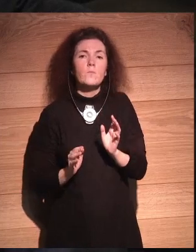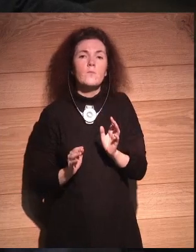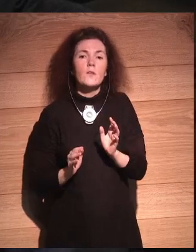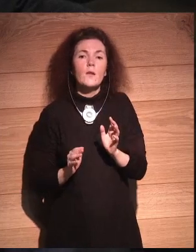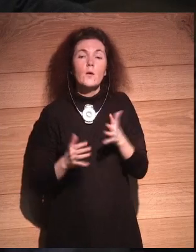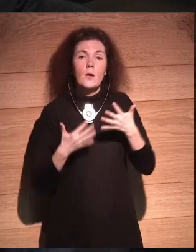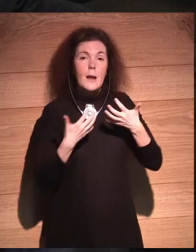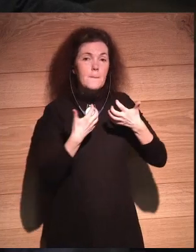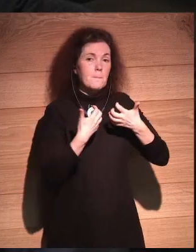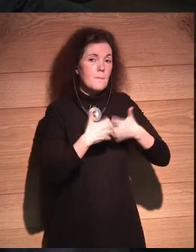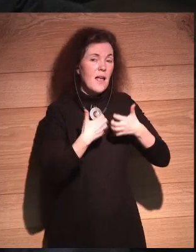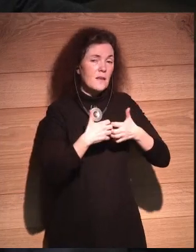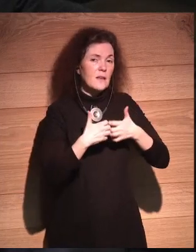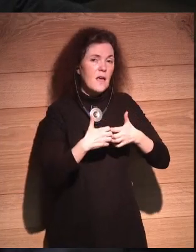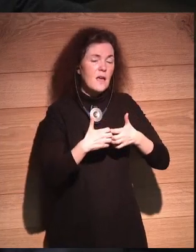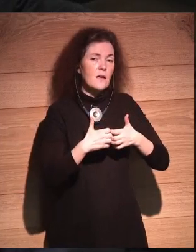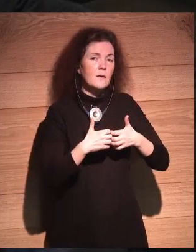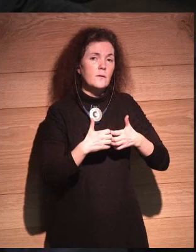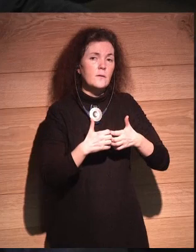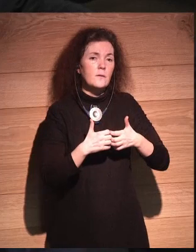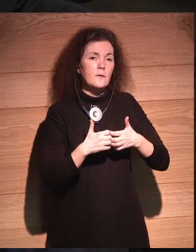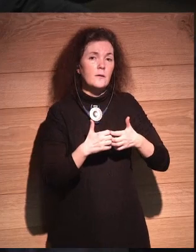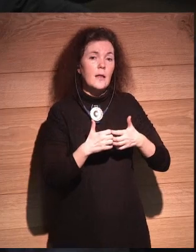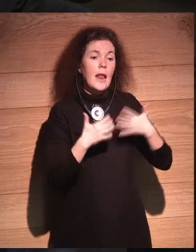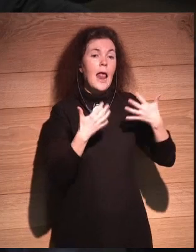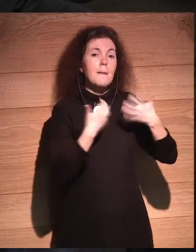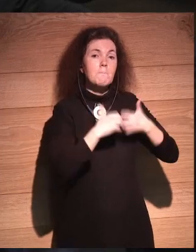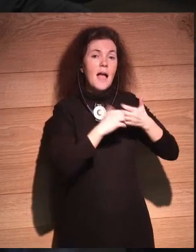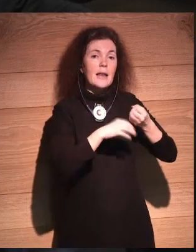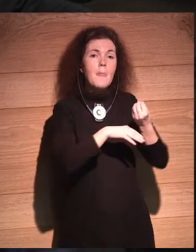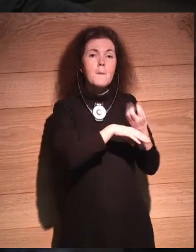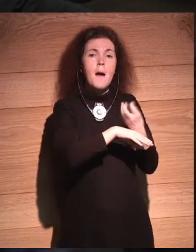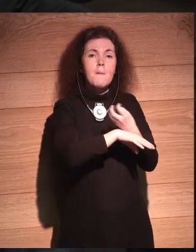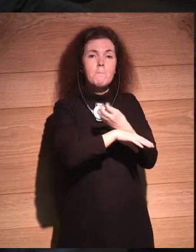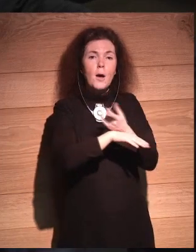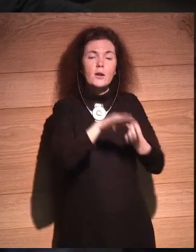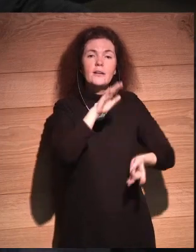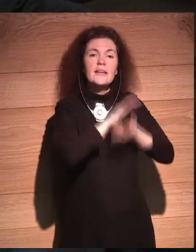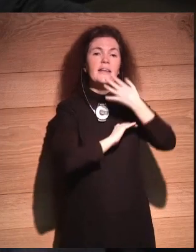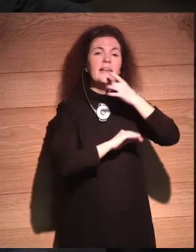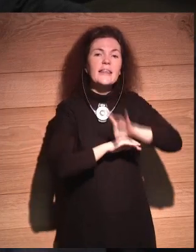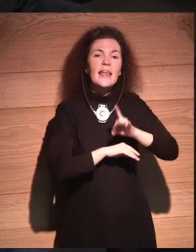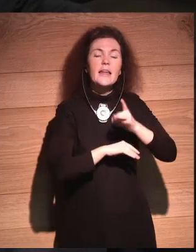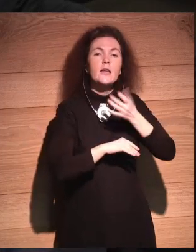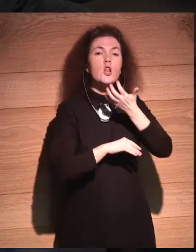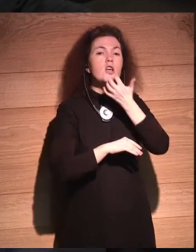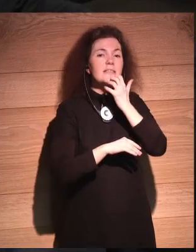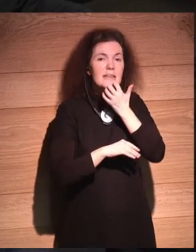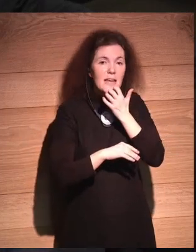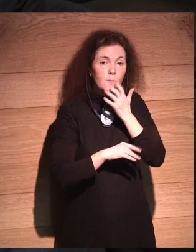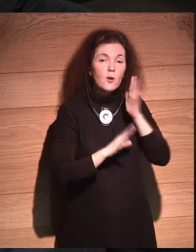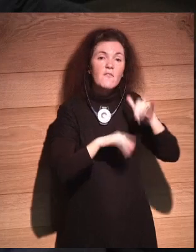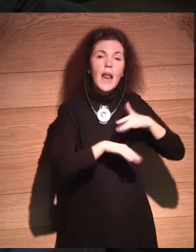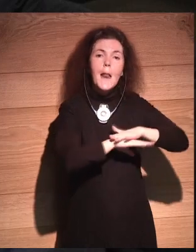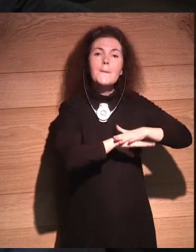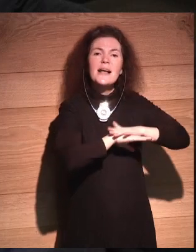una máquina que fue... la máquina de vapor la inventaron los griegos, pero luego fue la base de la revolución industrial. ¿No crees que podría pasar algo así en